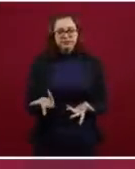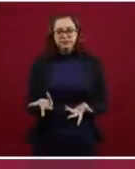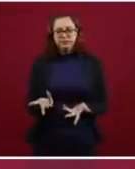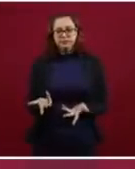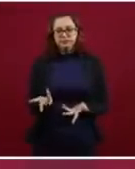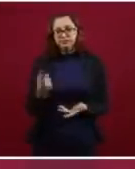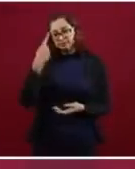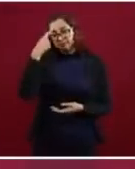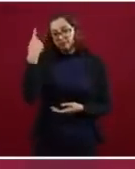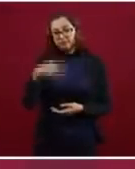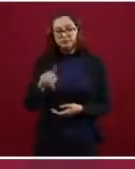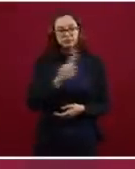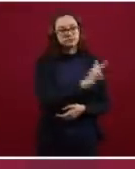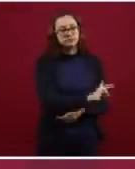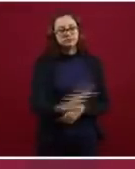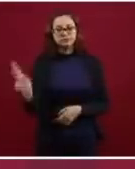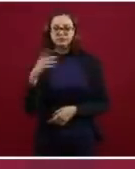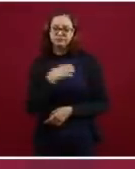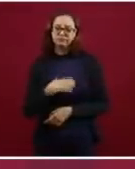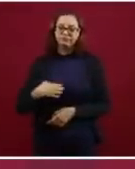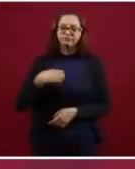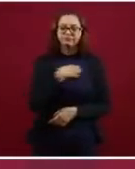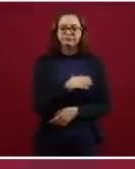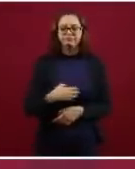para que todo el mundo quede contento.